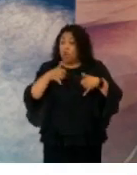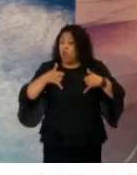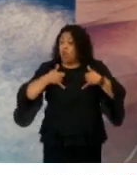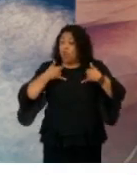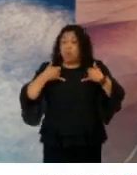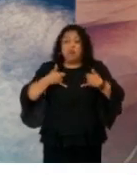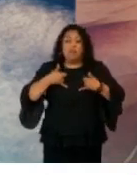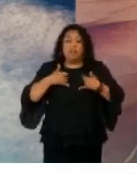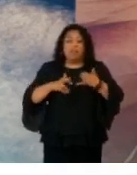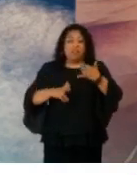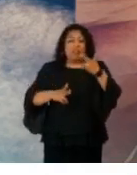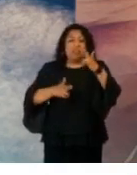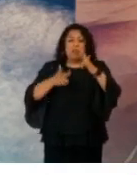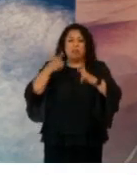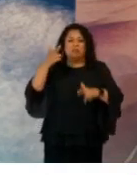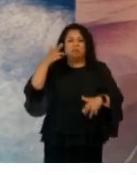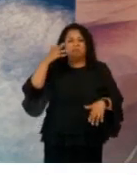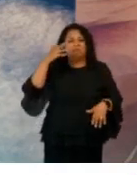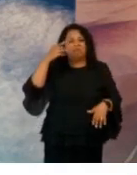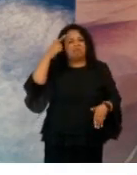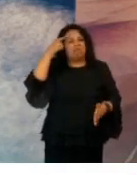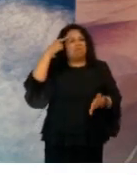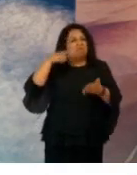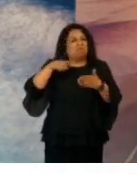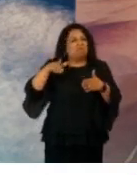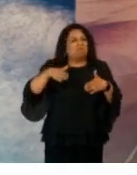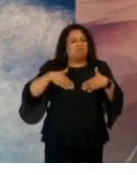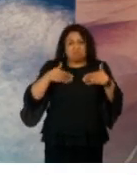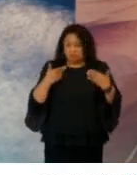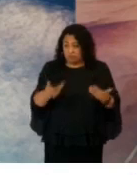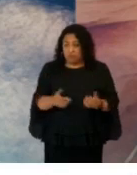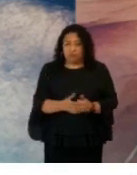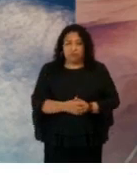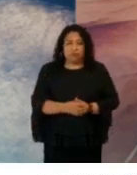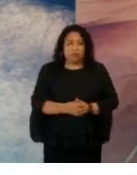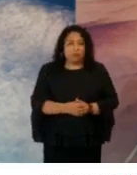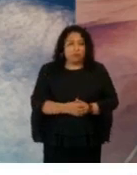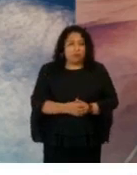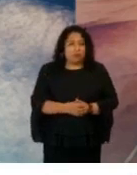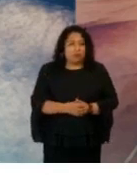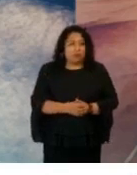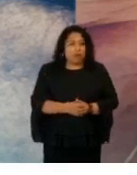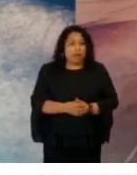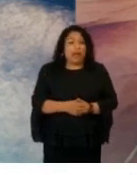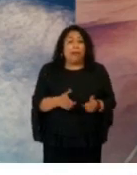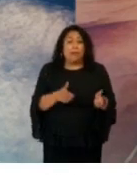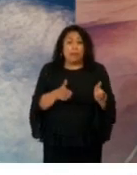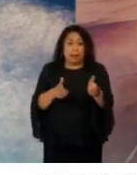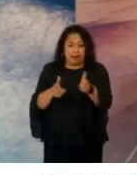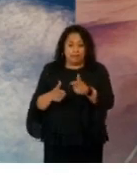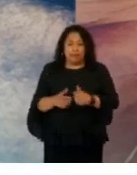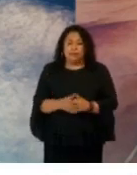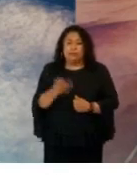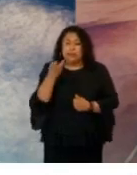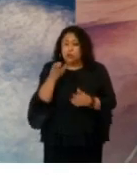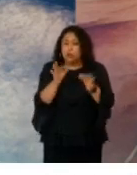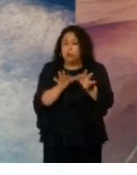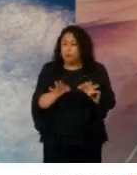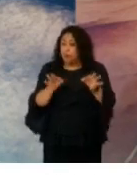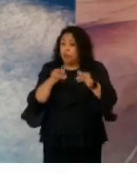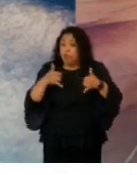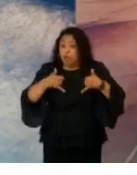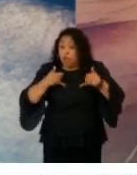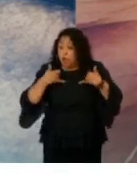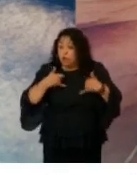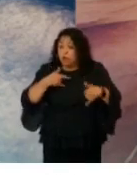en la revolución armada. Y eso es un principio bien importante hoy. Los jóvenes